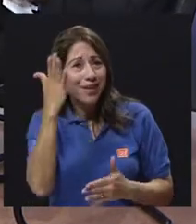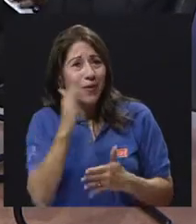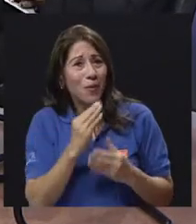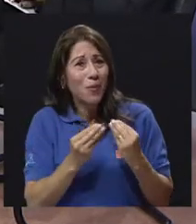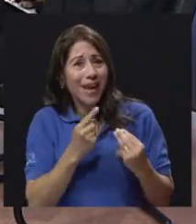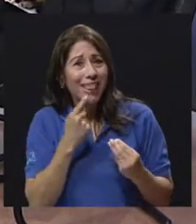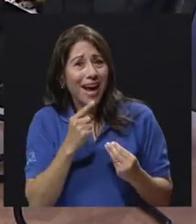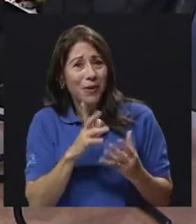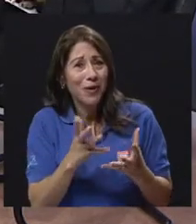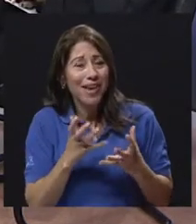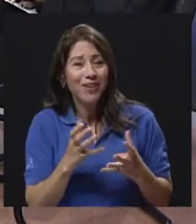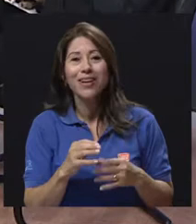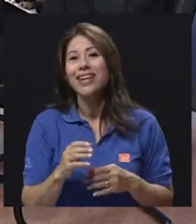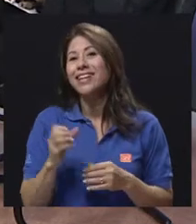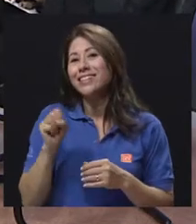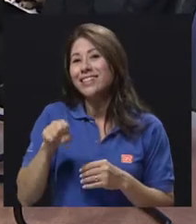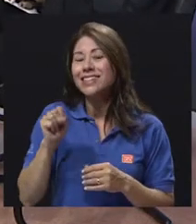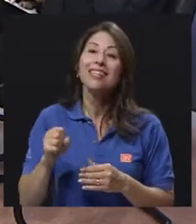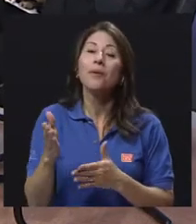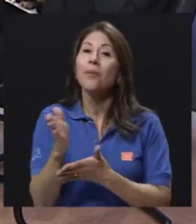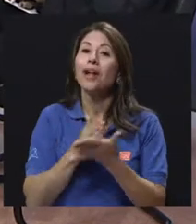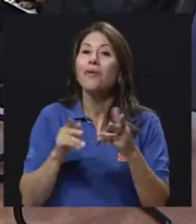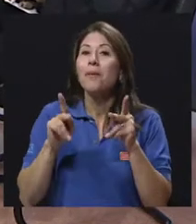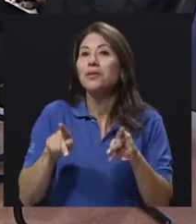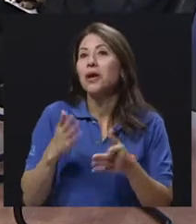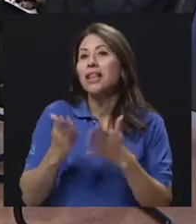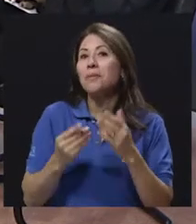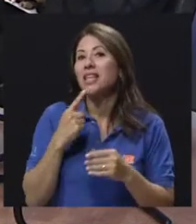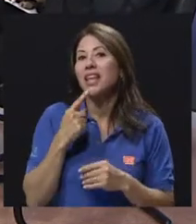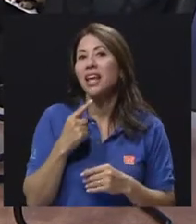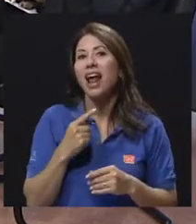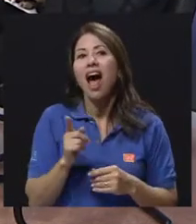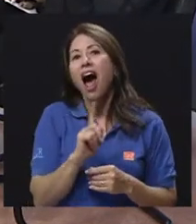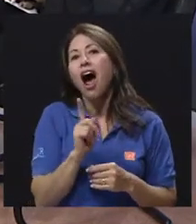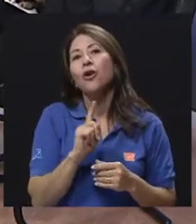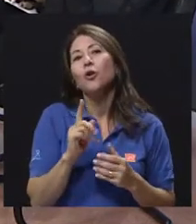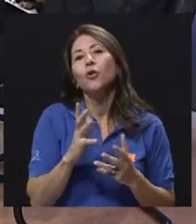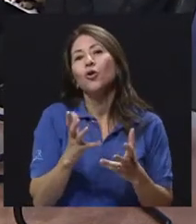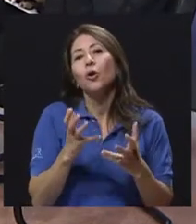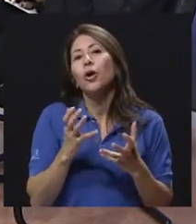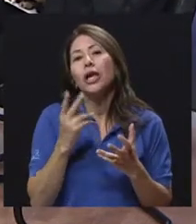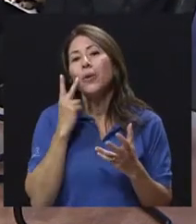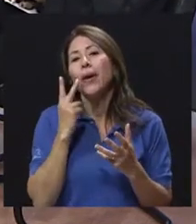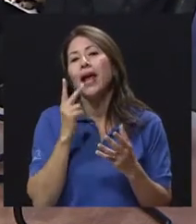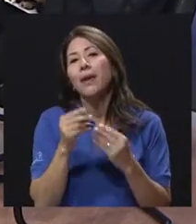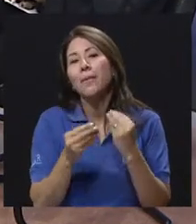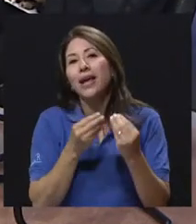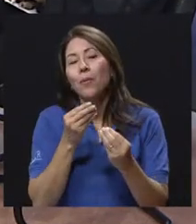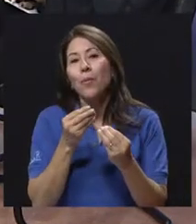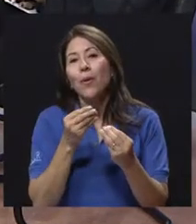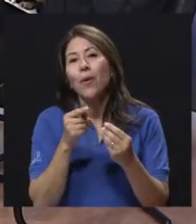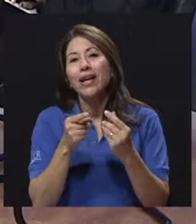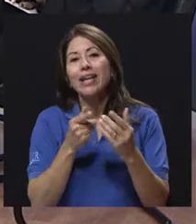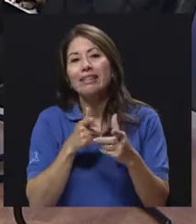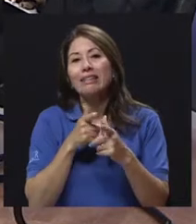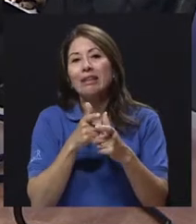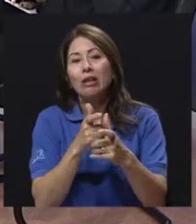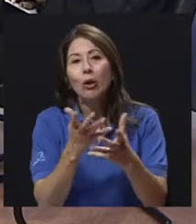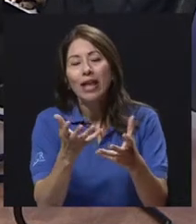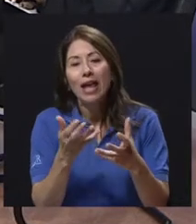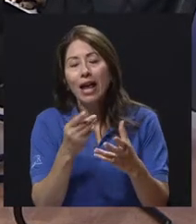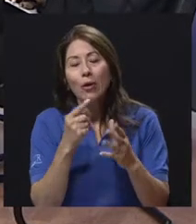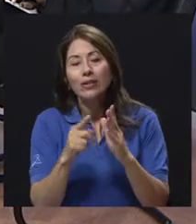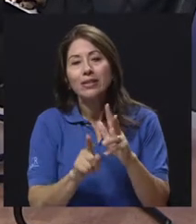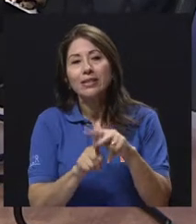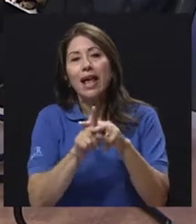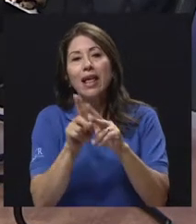sí, yo no sí. quiero verme donde no termine la meta exacto, y quiero que exacto. no salga, ¿verdad? Pero bueno, gracias a Dios no pasó eso. Y otro, ahora que